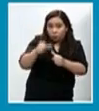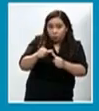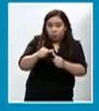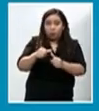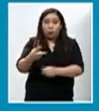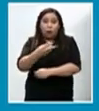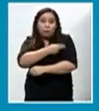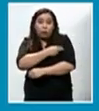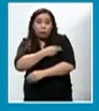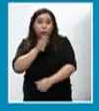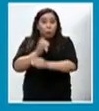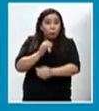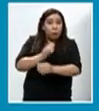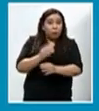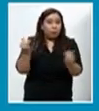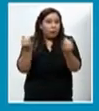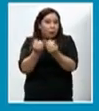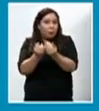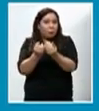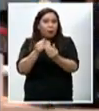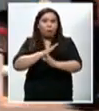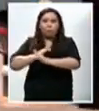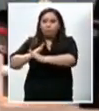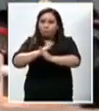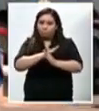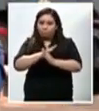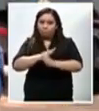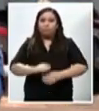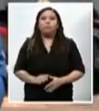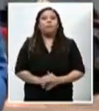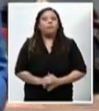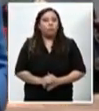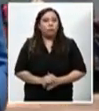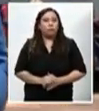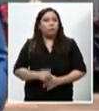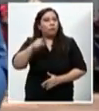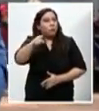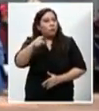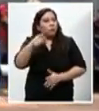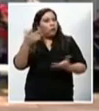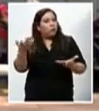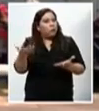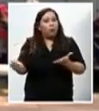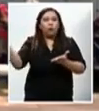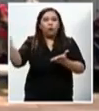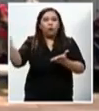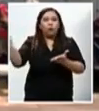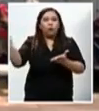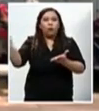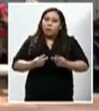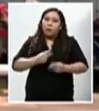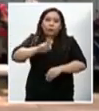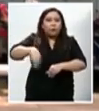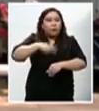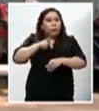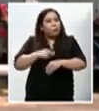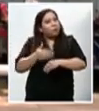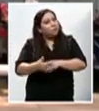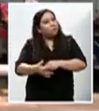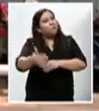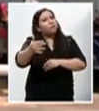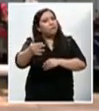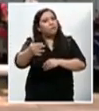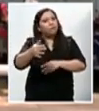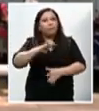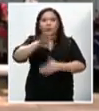vacuna más cuidado igual a protección. Solo así volveremos a retomar nuestra vida con normalidad.